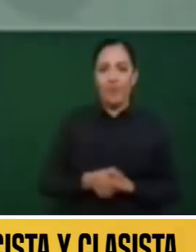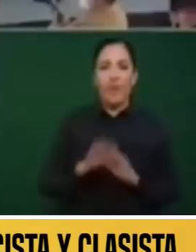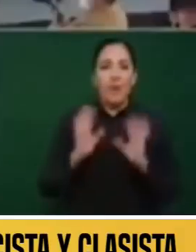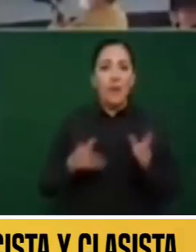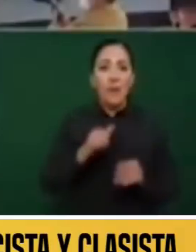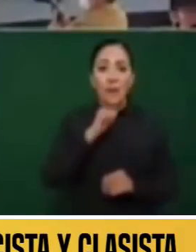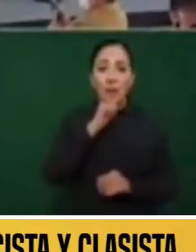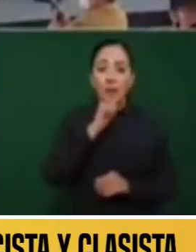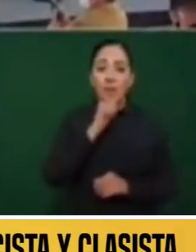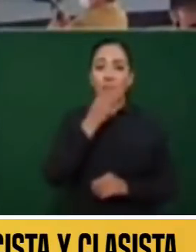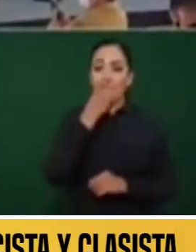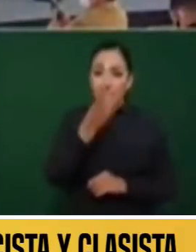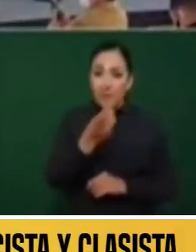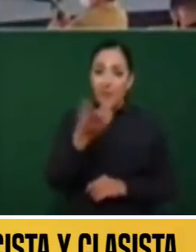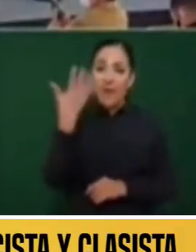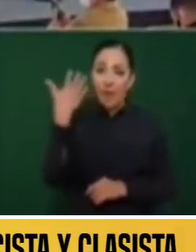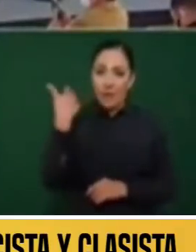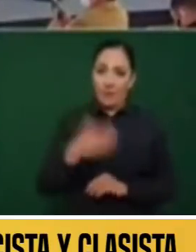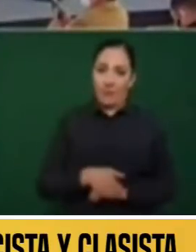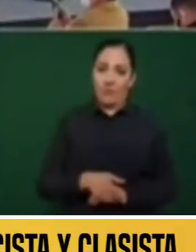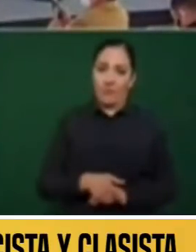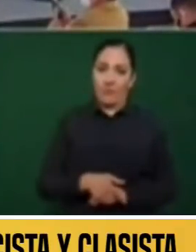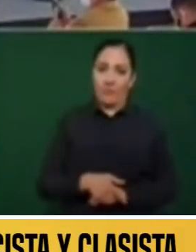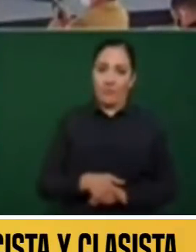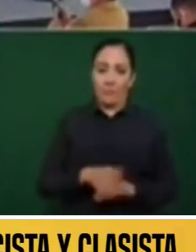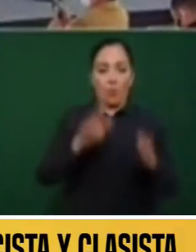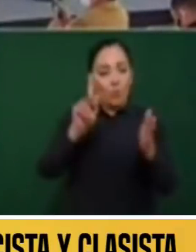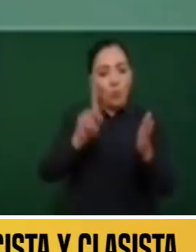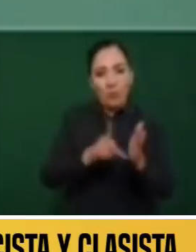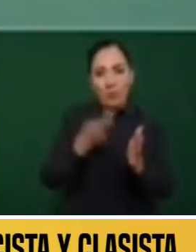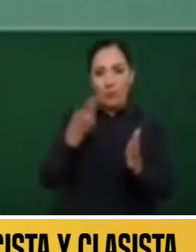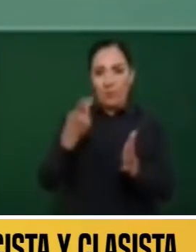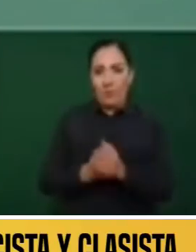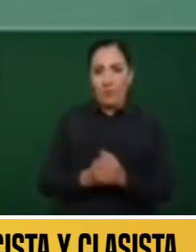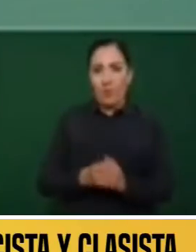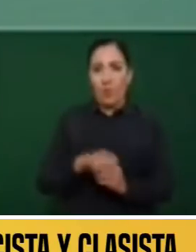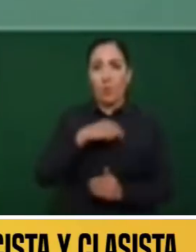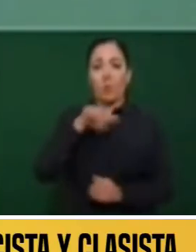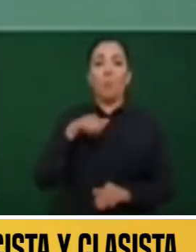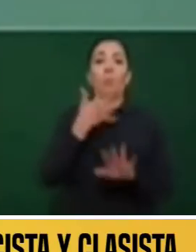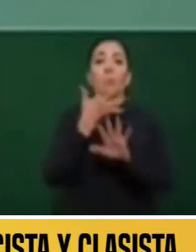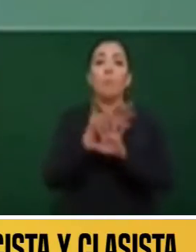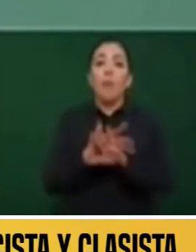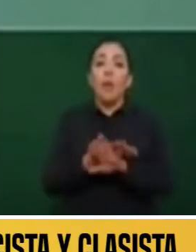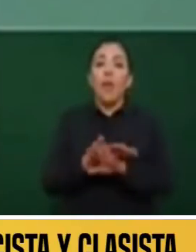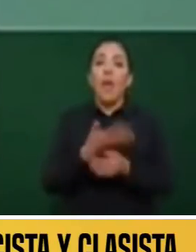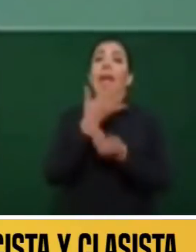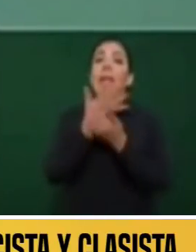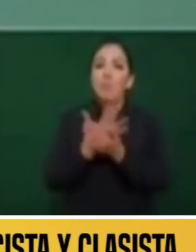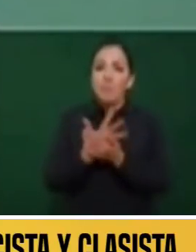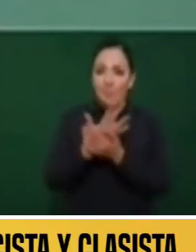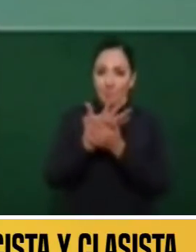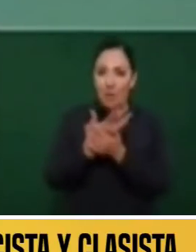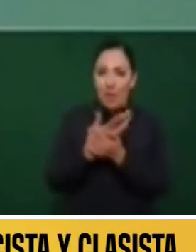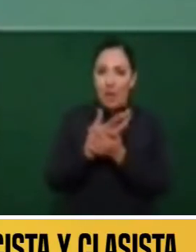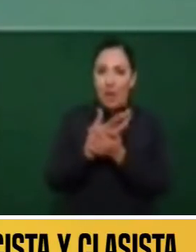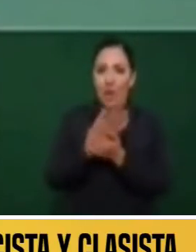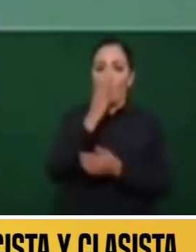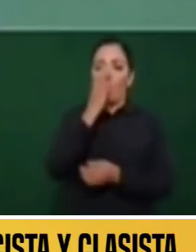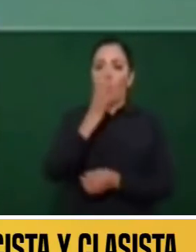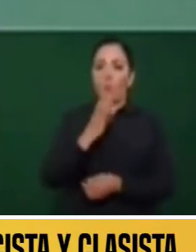He dicho de que estamos esperando una respuesta a una nota